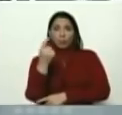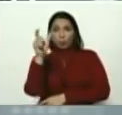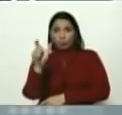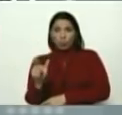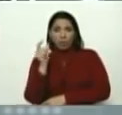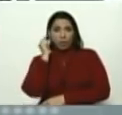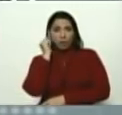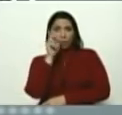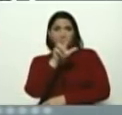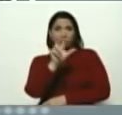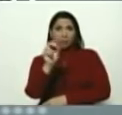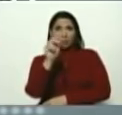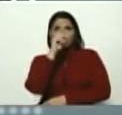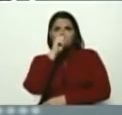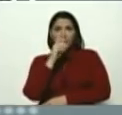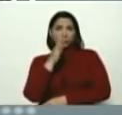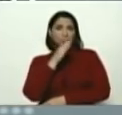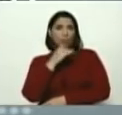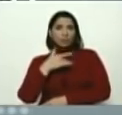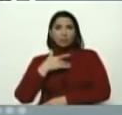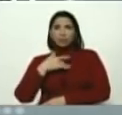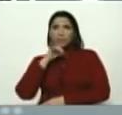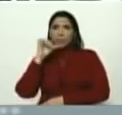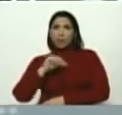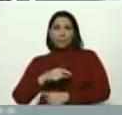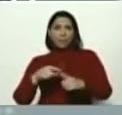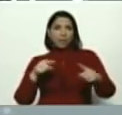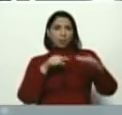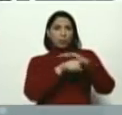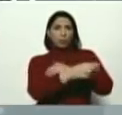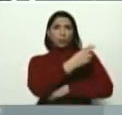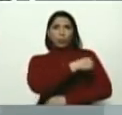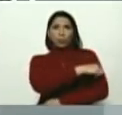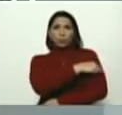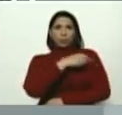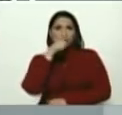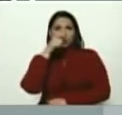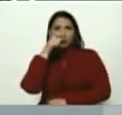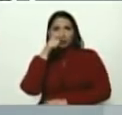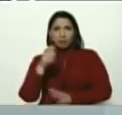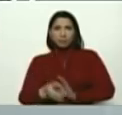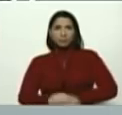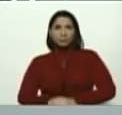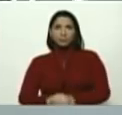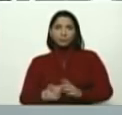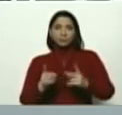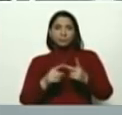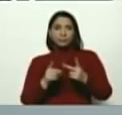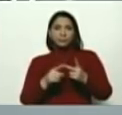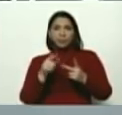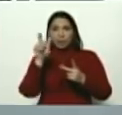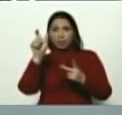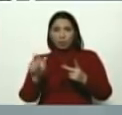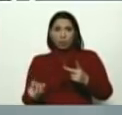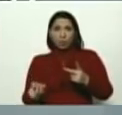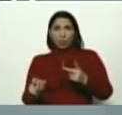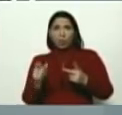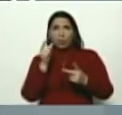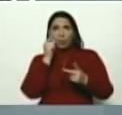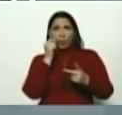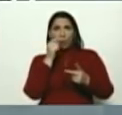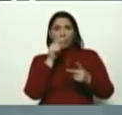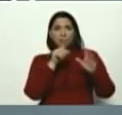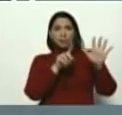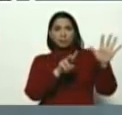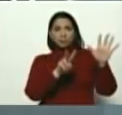mujer de 30 años que está asintomática, ya fue ingresada a un hospital Centinela. El segundo caso, presidente, es un hombre de